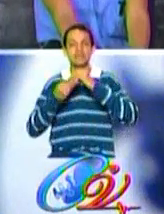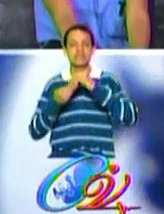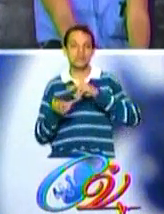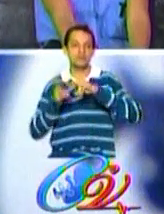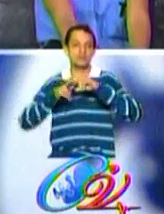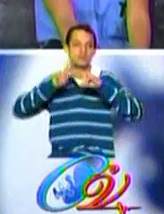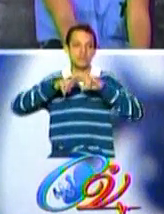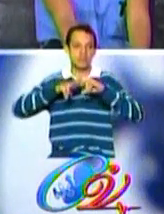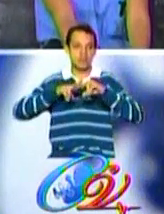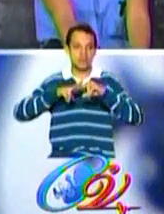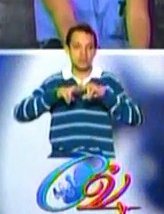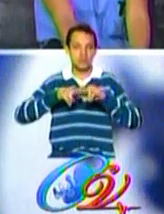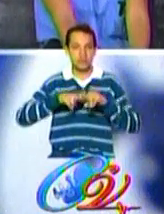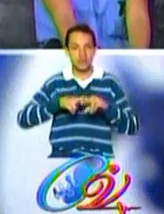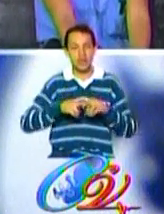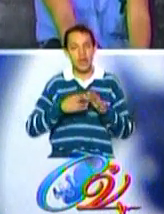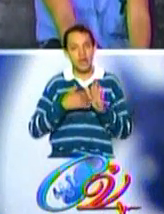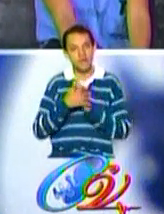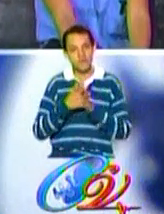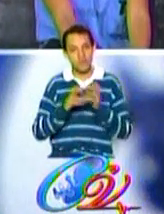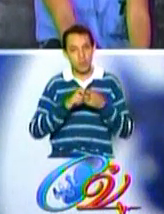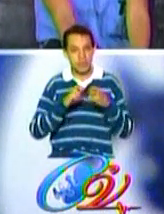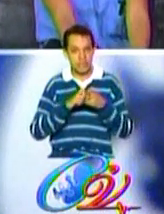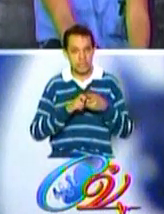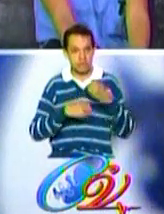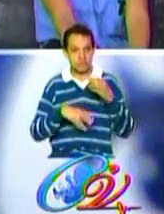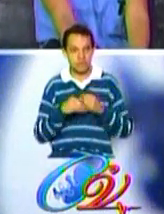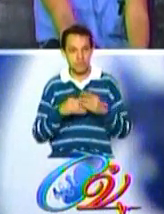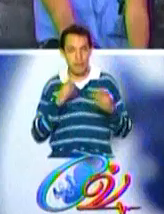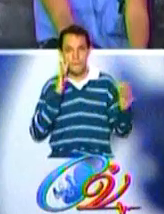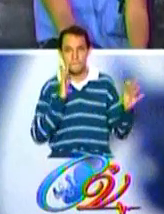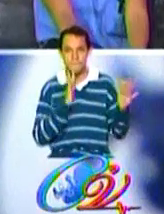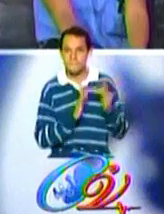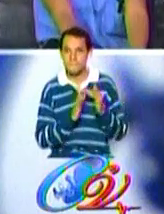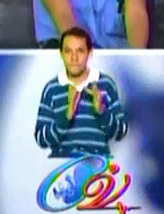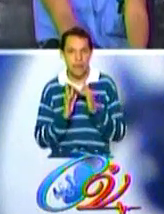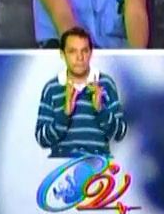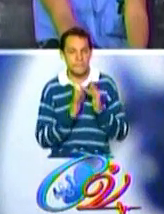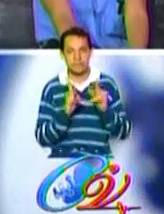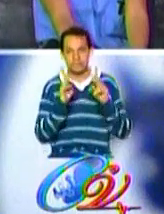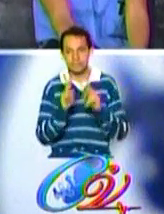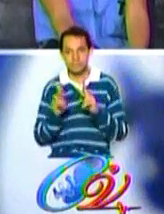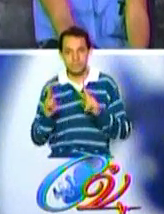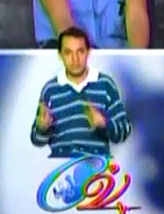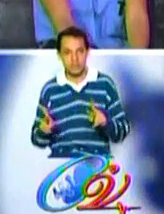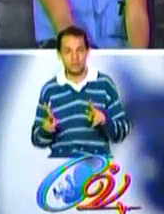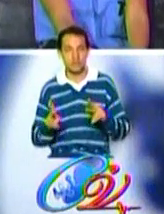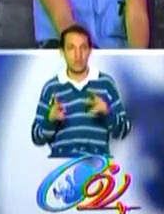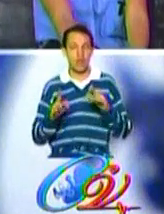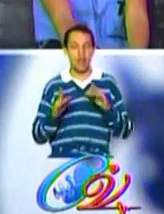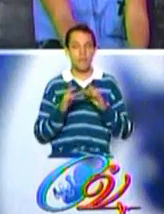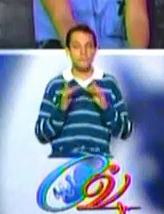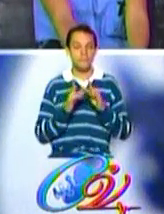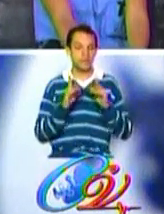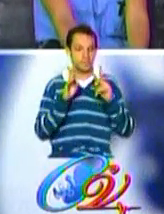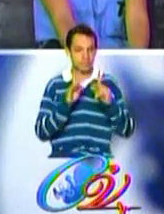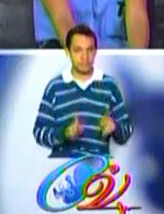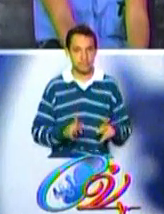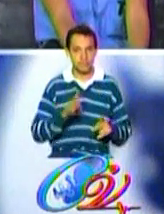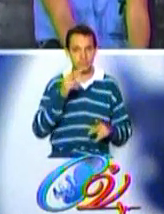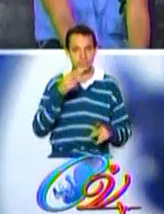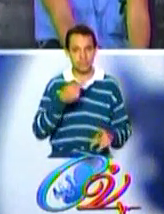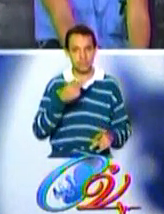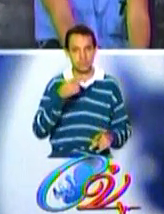los linfocitos en estos pacientes. La coincidencia es que todos estos pacientes tienen la inmunoglobulina E elevada, o sea